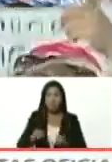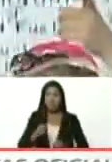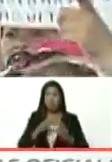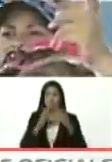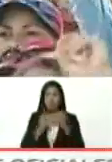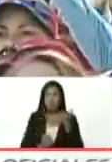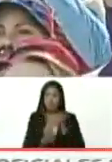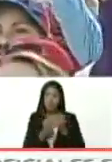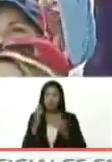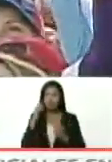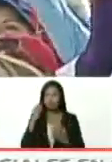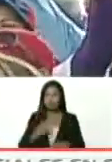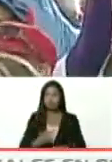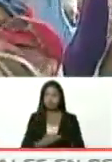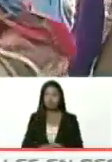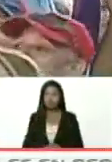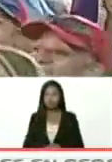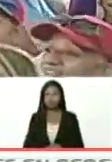respalde.